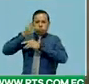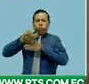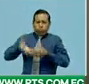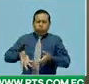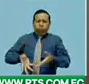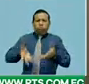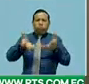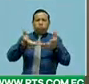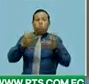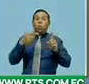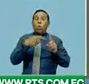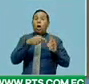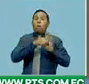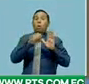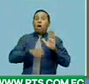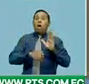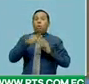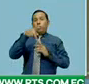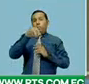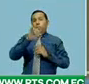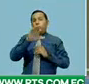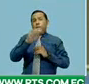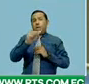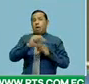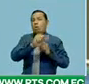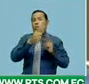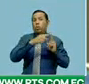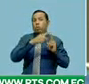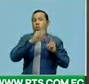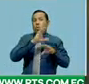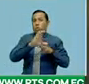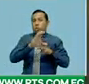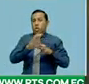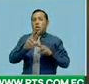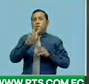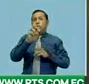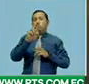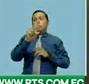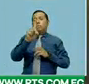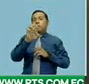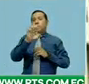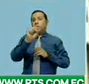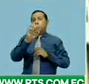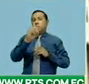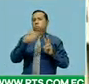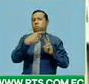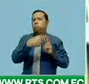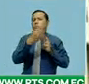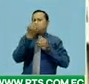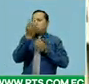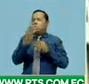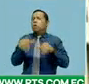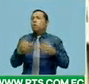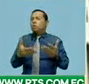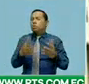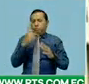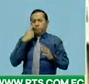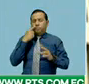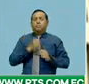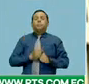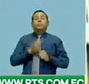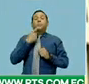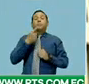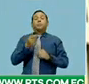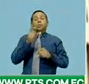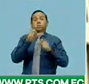vicepresidente Enrique Pita, y el consejero Luis Verde Soto. Tuvo una primera reacción. Señores consejeros, y también obviamente los